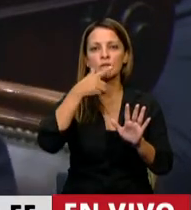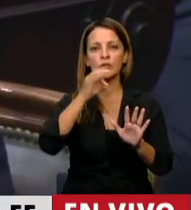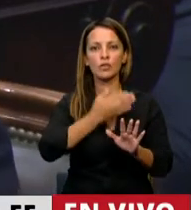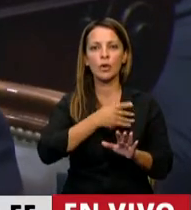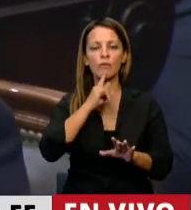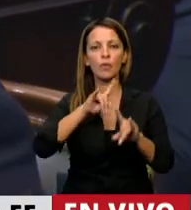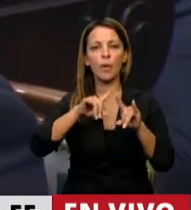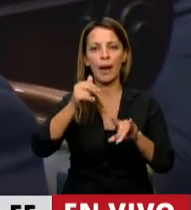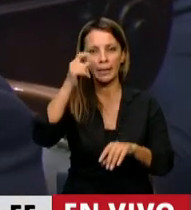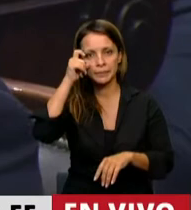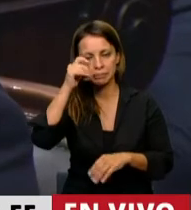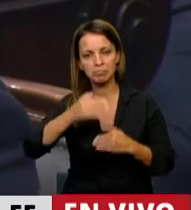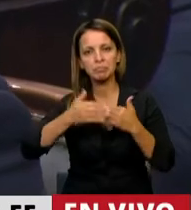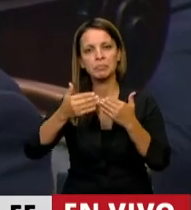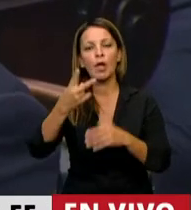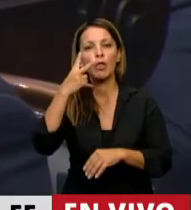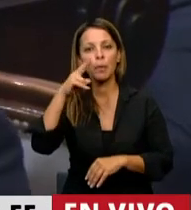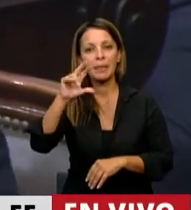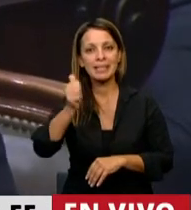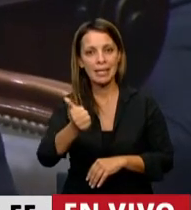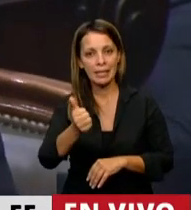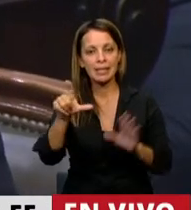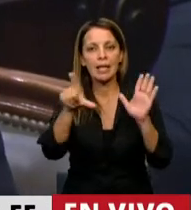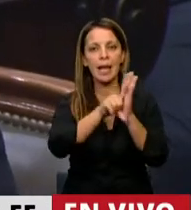el 2006, la ley de biocombustibles.